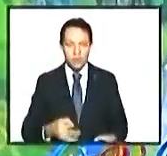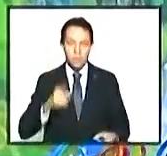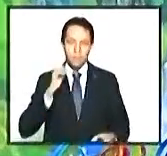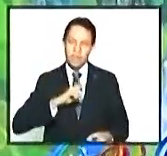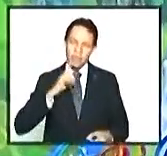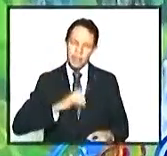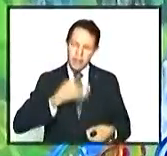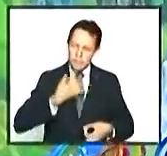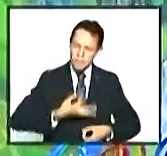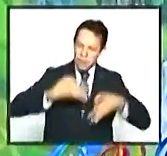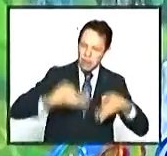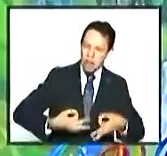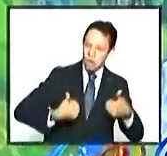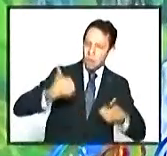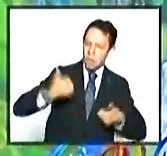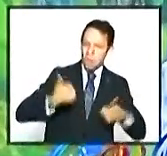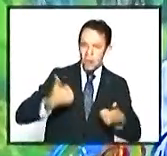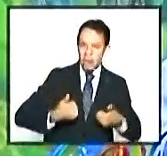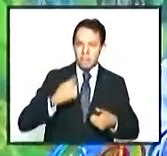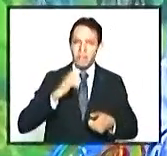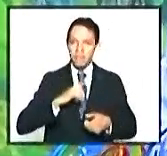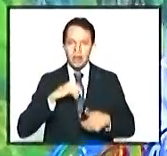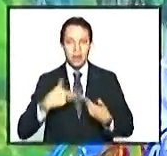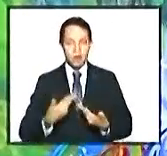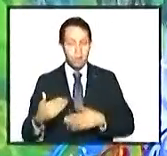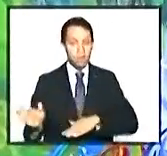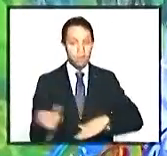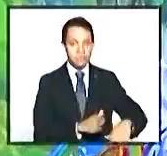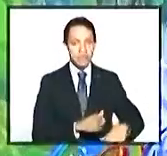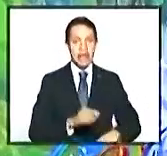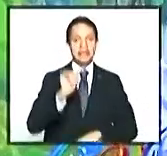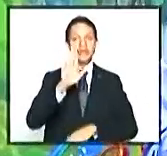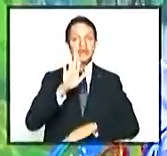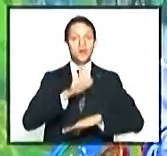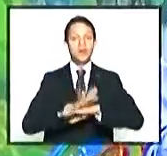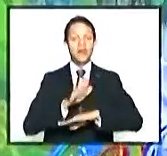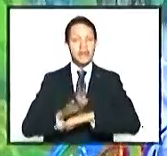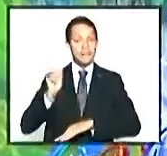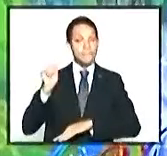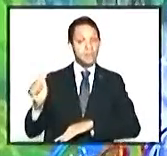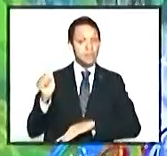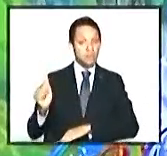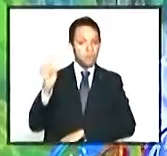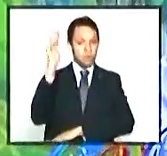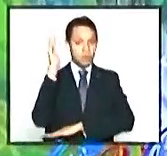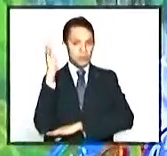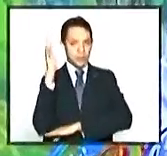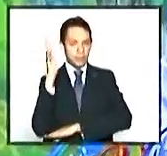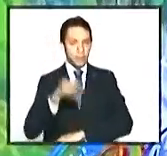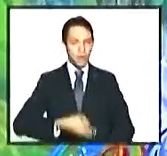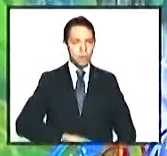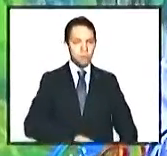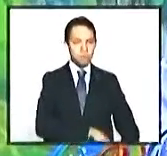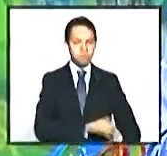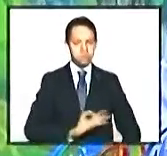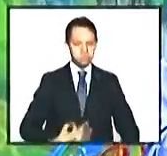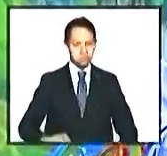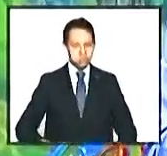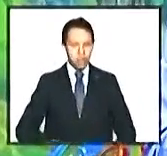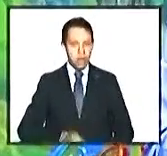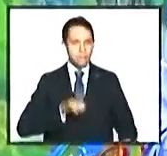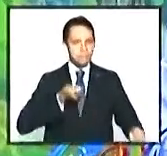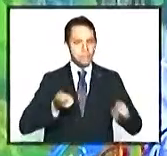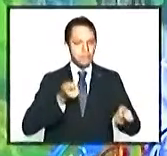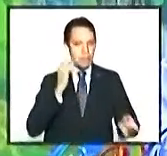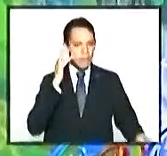integrativa. A las 5 de la tarde yo estaré hablando sobre el colon, una vía excepcional para el manejo